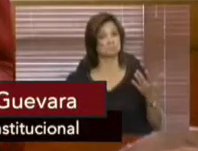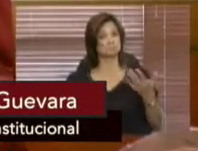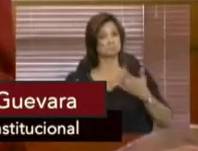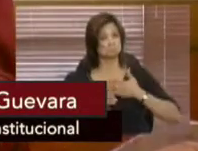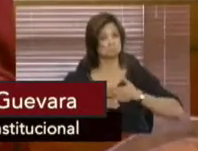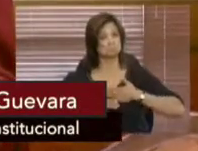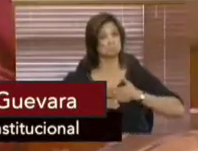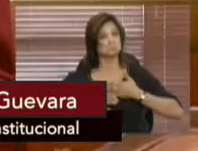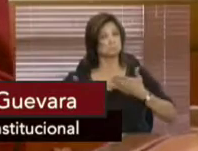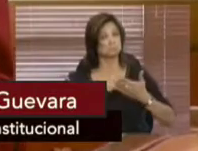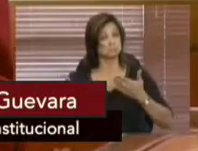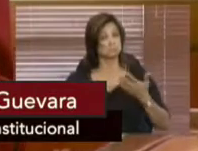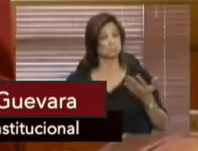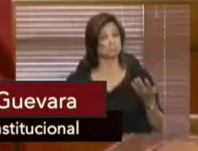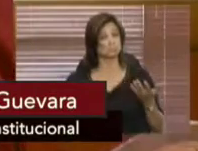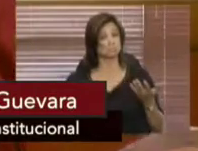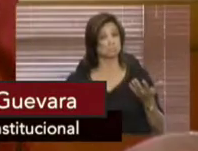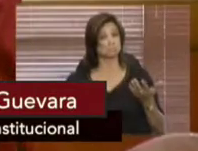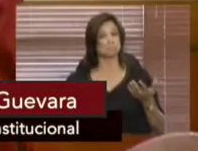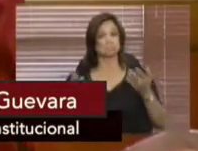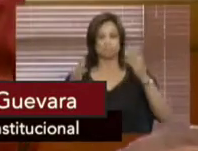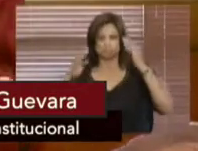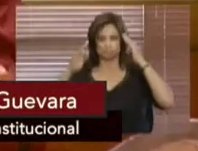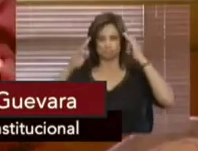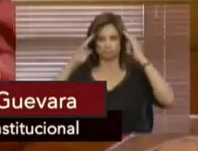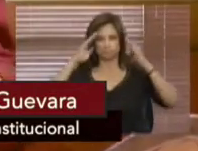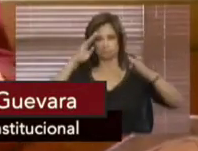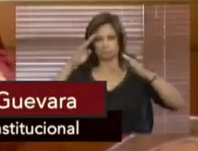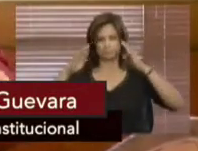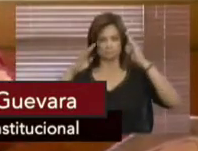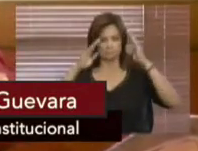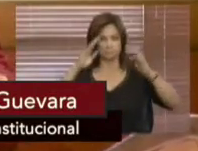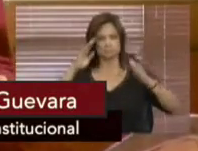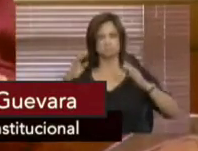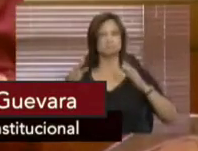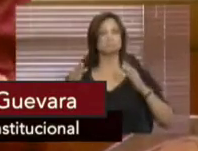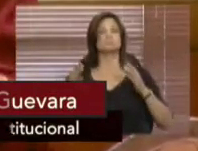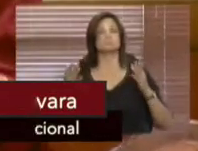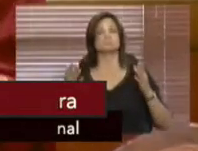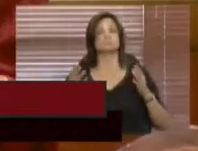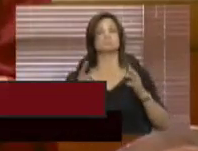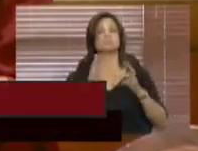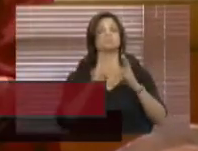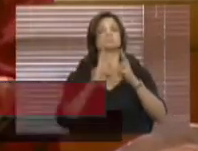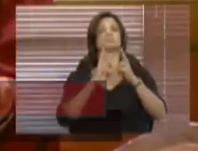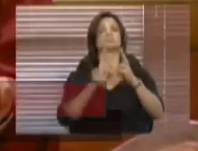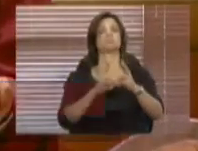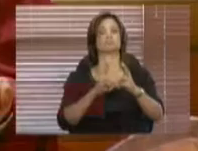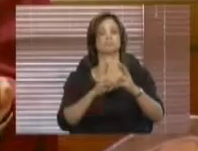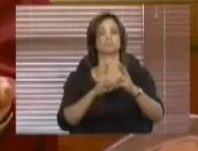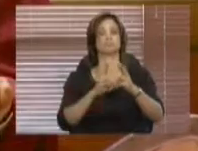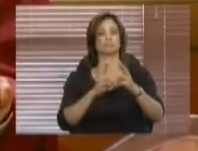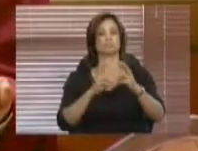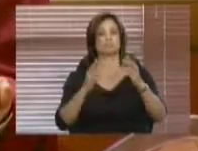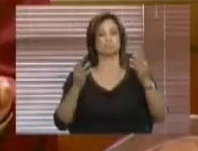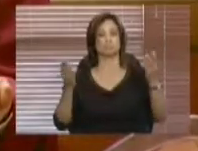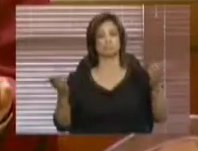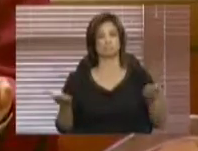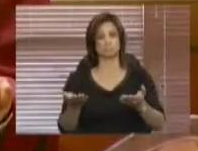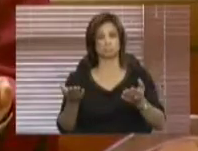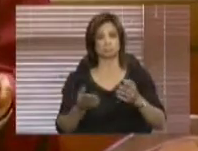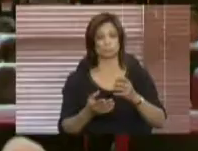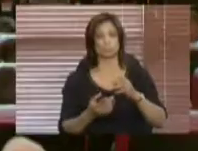Permítanme ante todo saludar la honradora presencia de